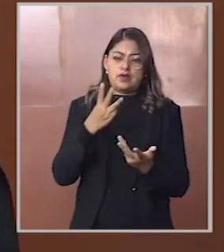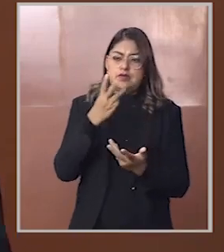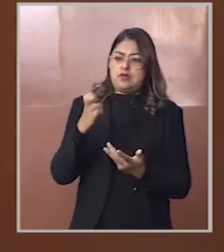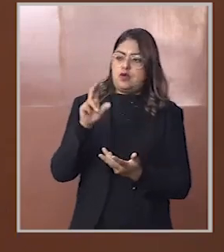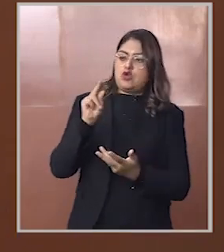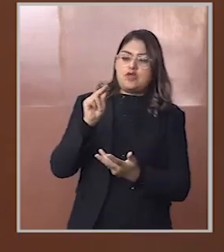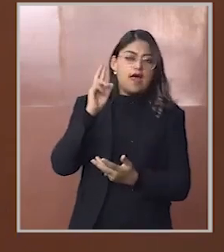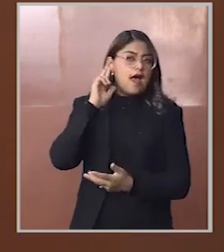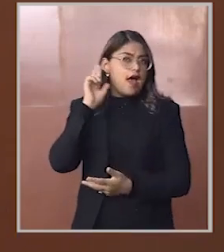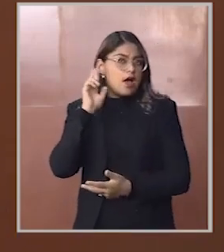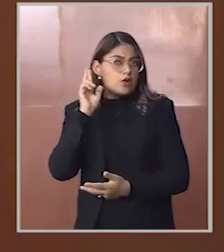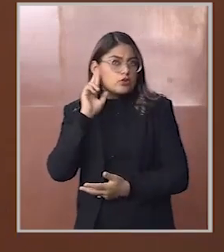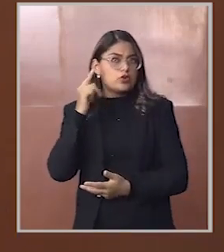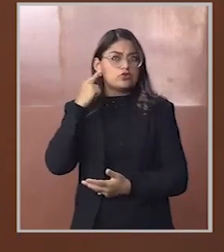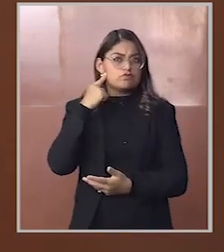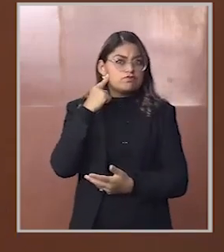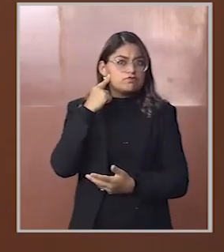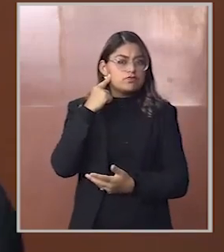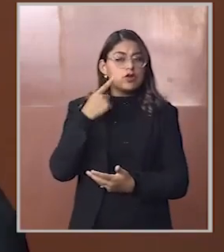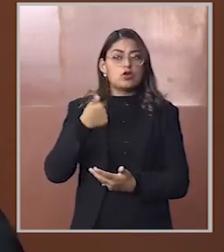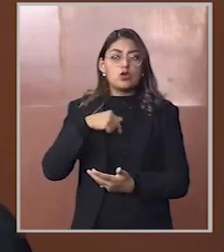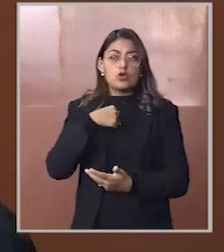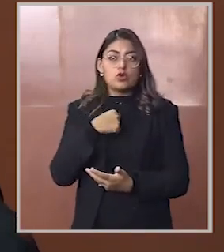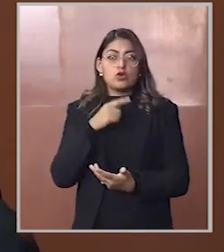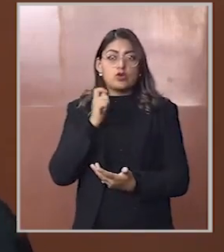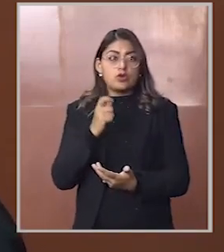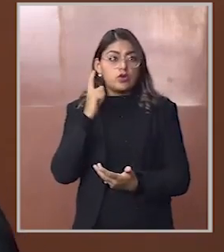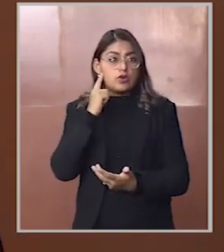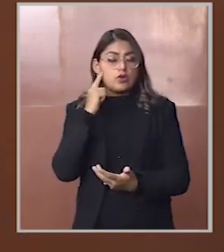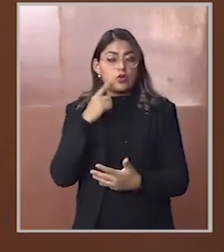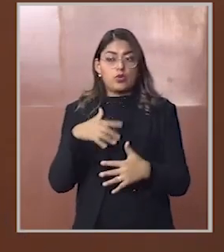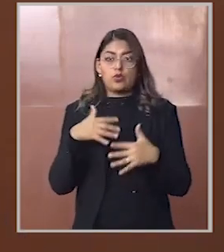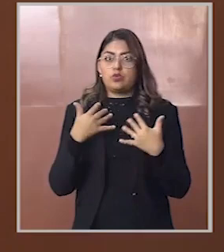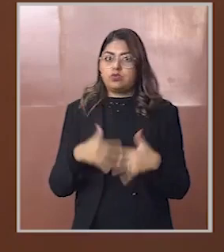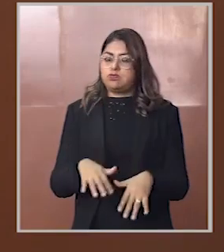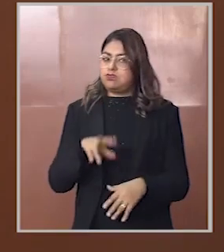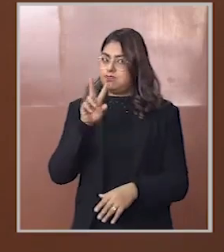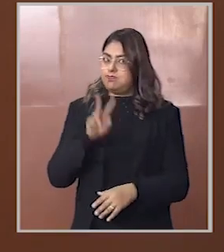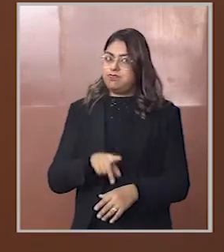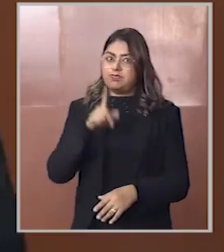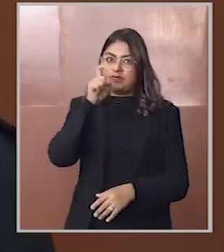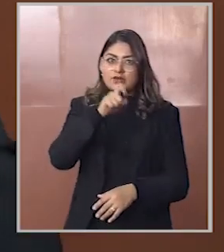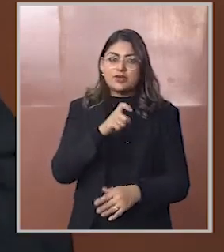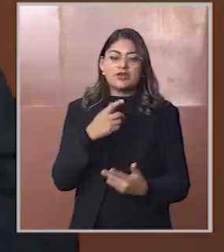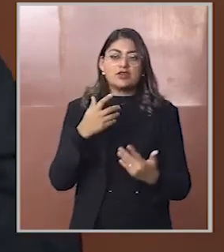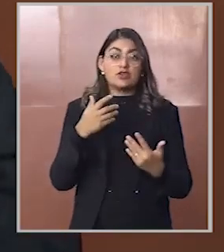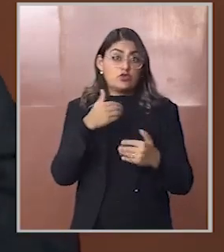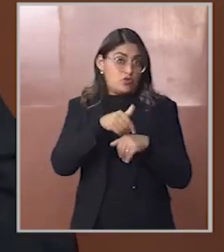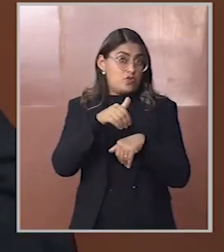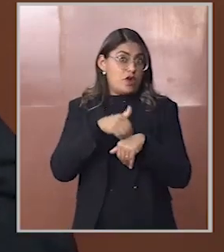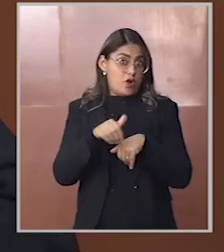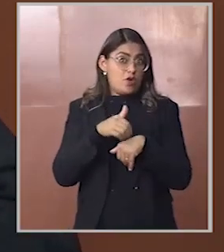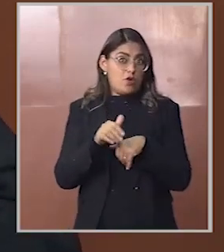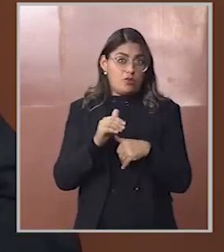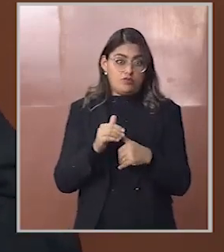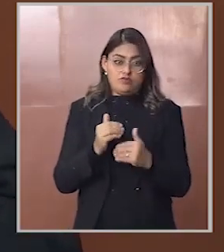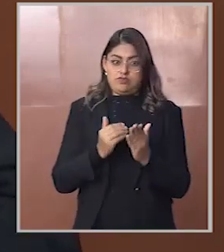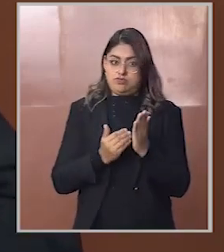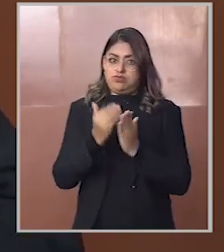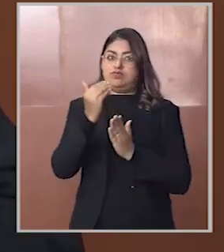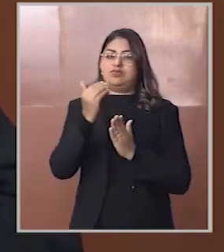audios quienes hemos hecho alguna vez esos audios como cuesta digamos es un número que